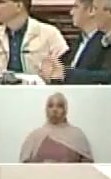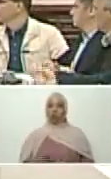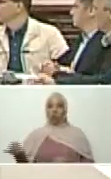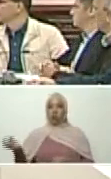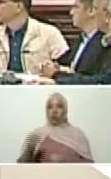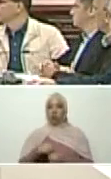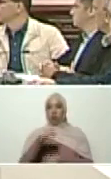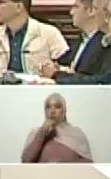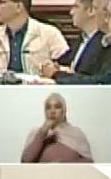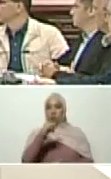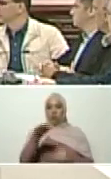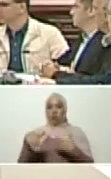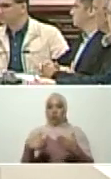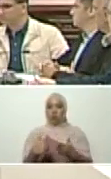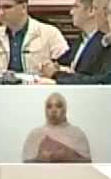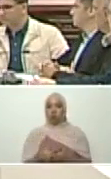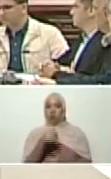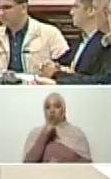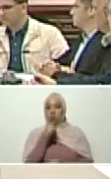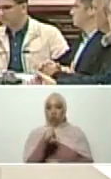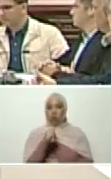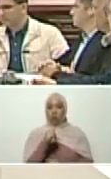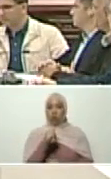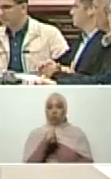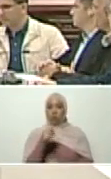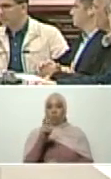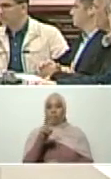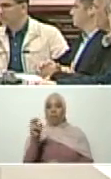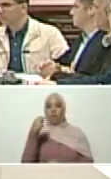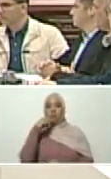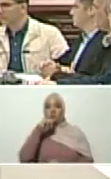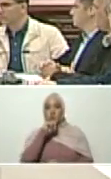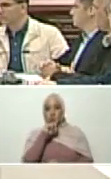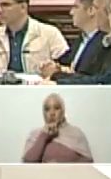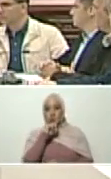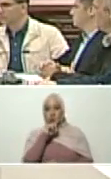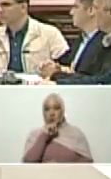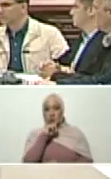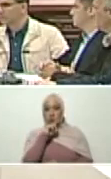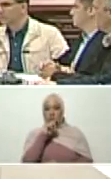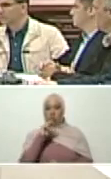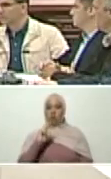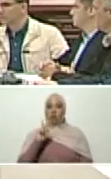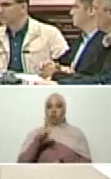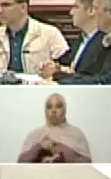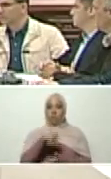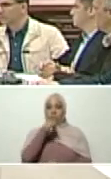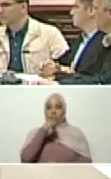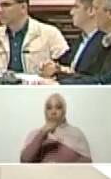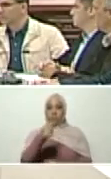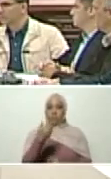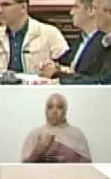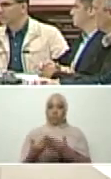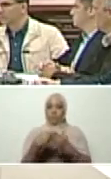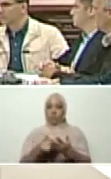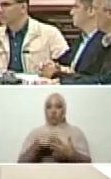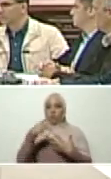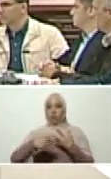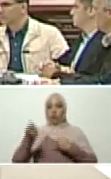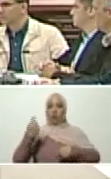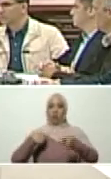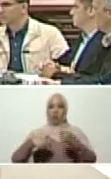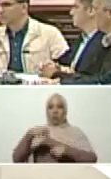Inclusive, toda su arenga del 20 de octubre parte de un proyecto económico